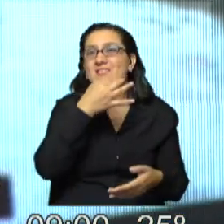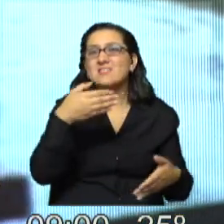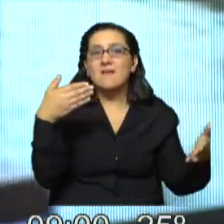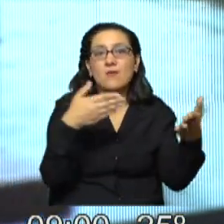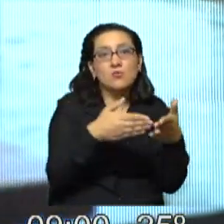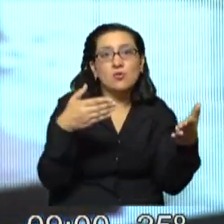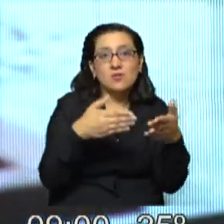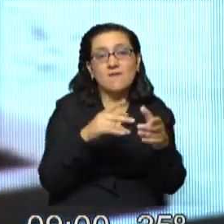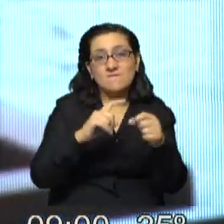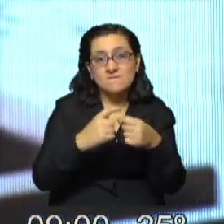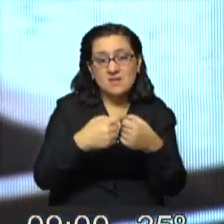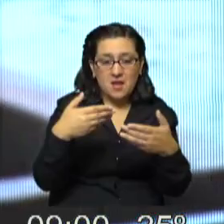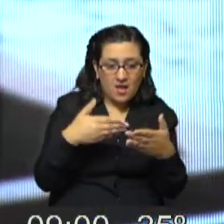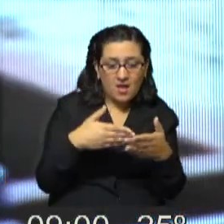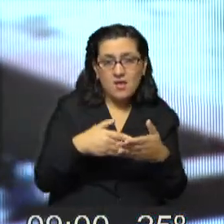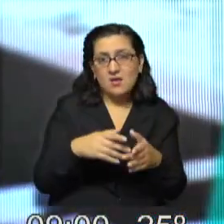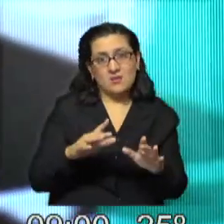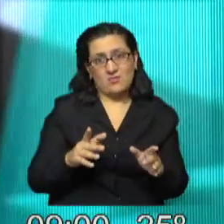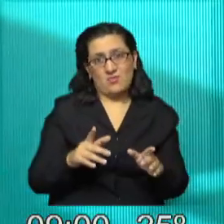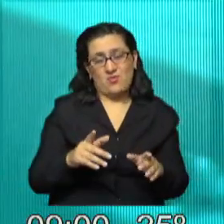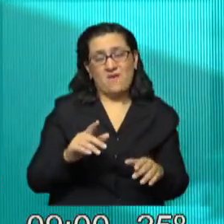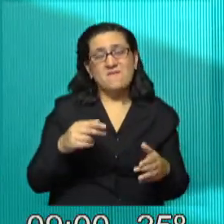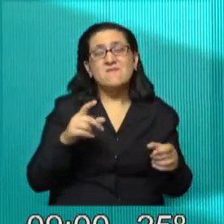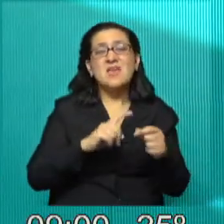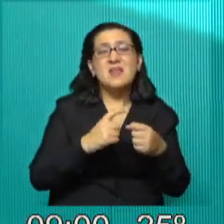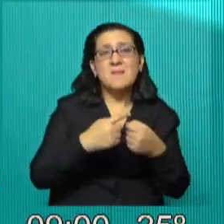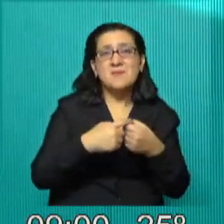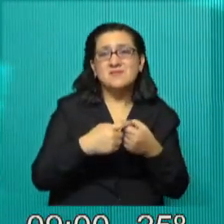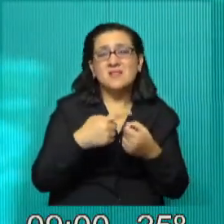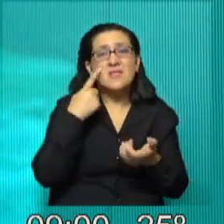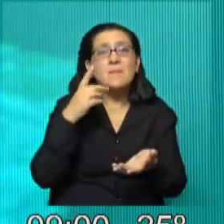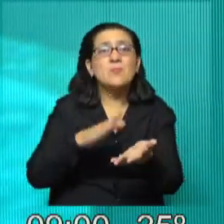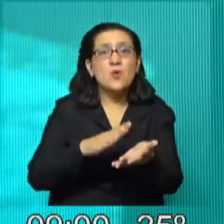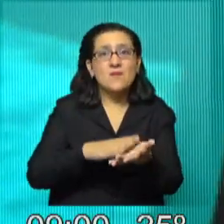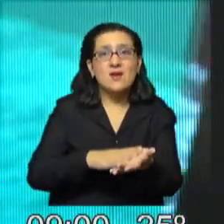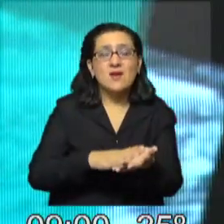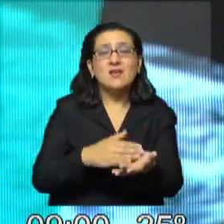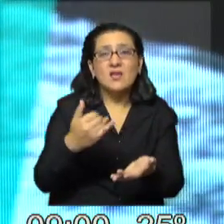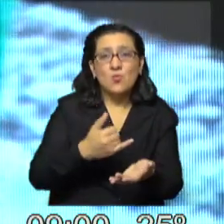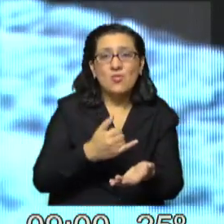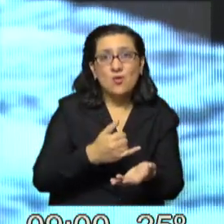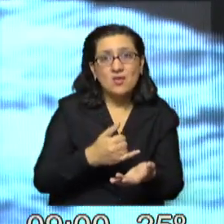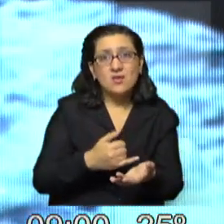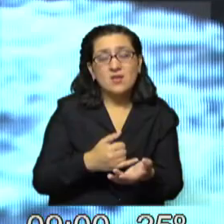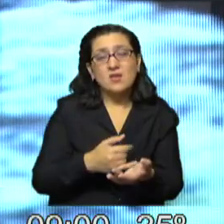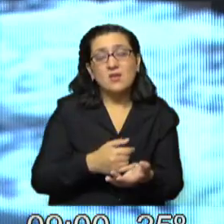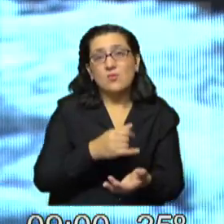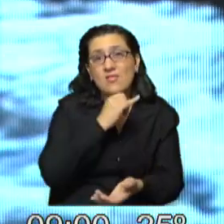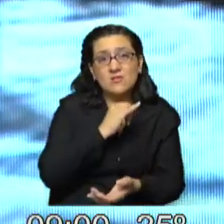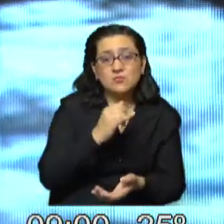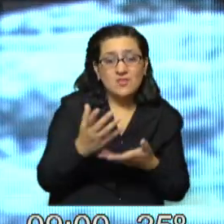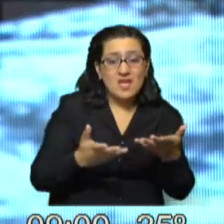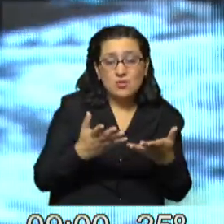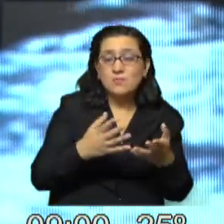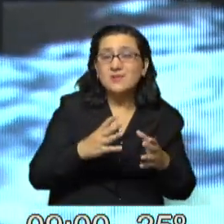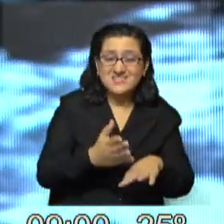FENAPES, FENAPES ha dado pruebas de sobra de que cuando plantea una discrepancia está fundamentada, está